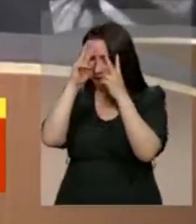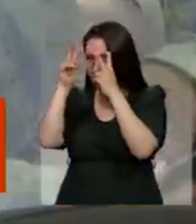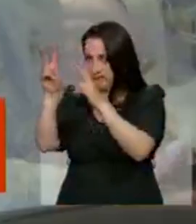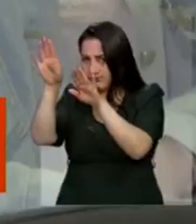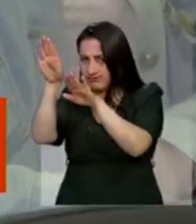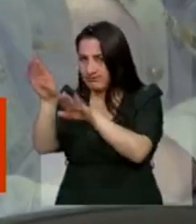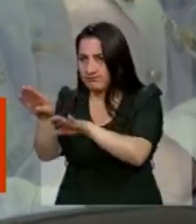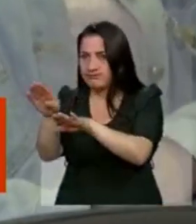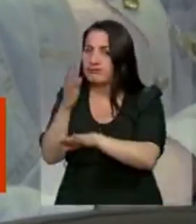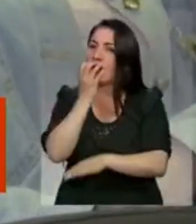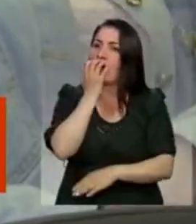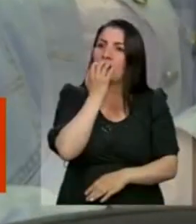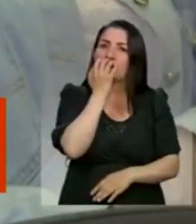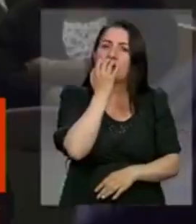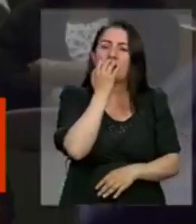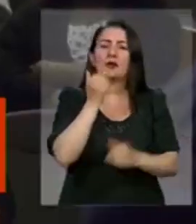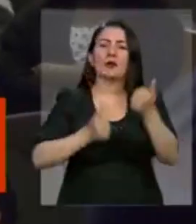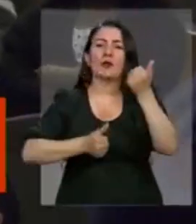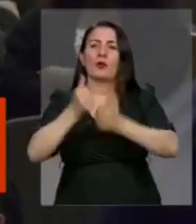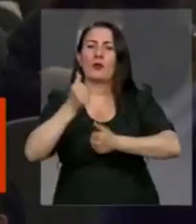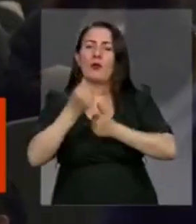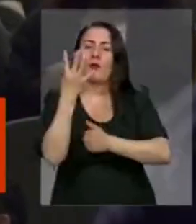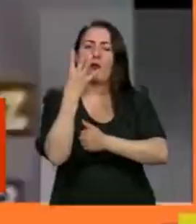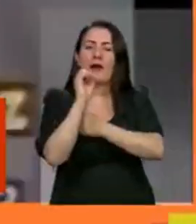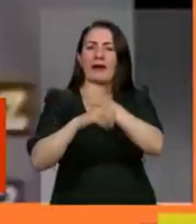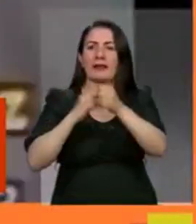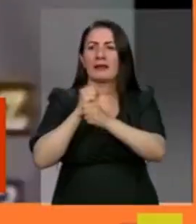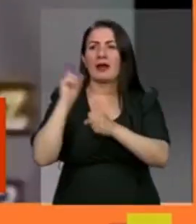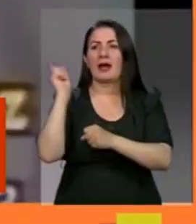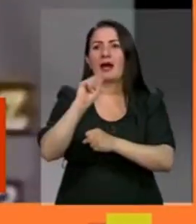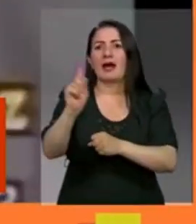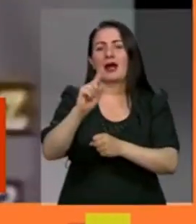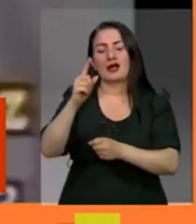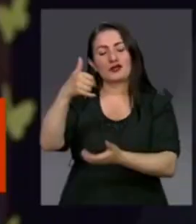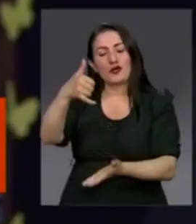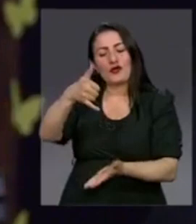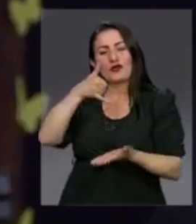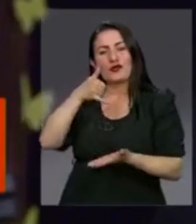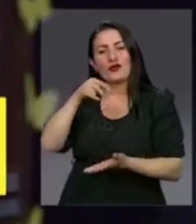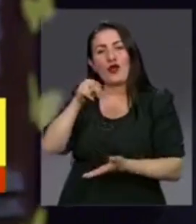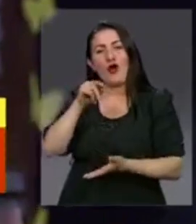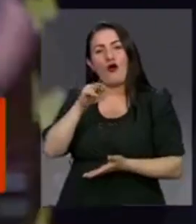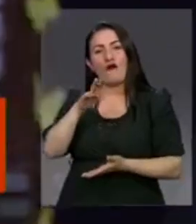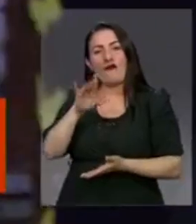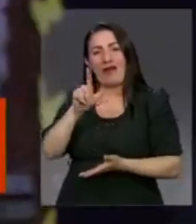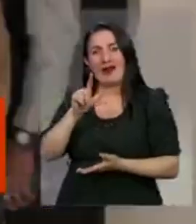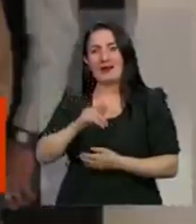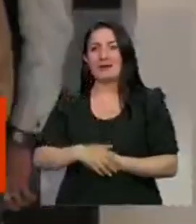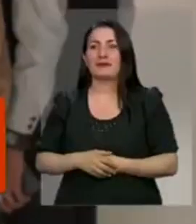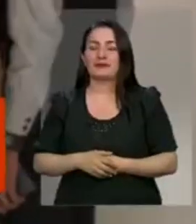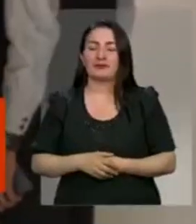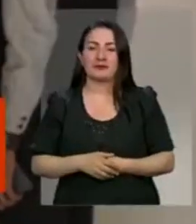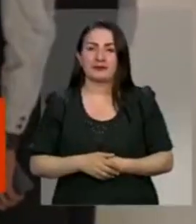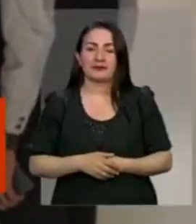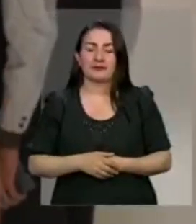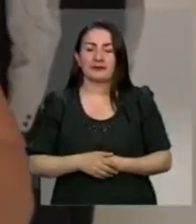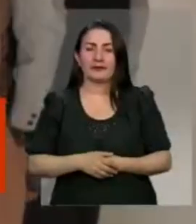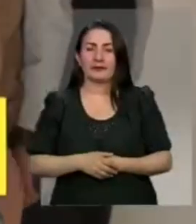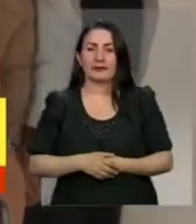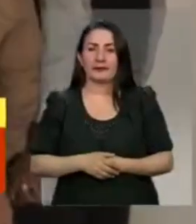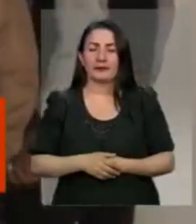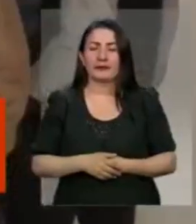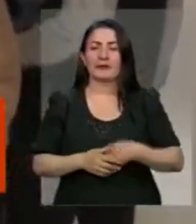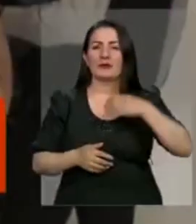Gabriel García Márquez bajo el lema 40 años del Nobel de Gabo, narrativas de vida. No solamente lo que